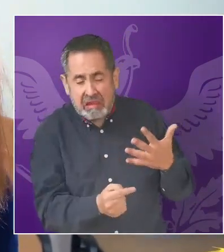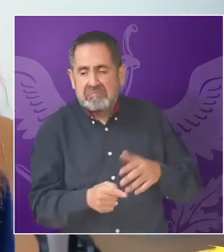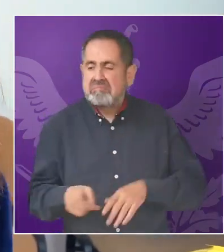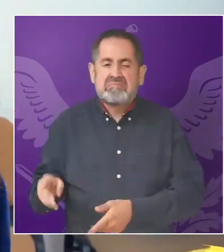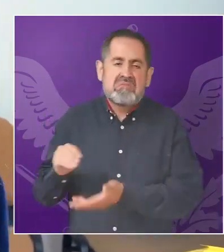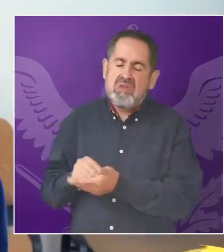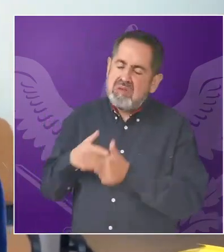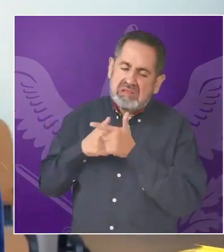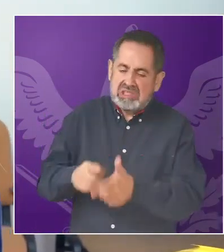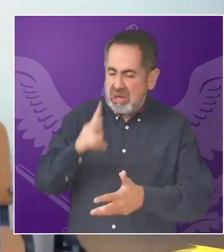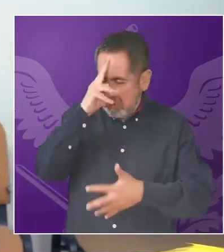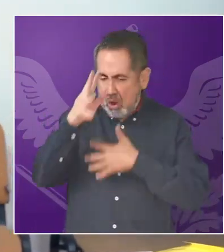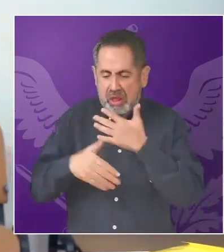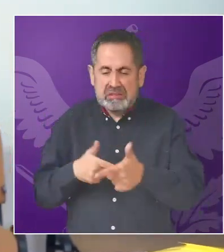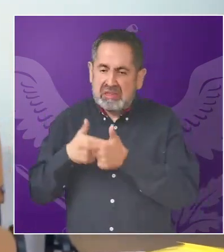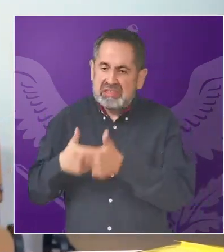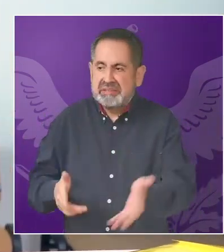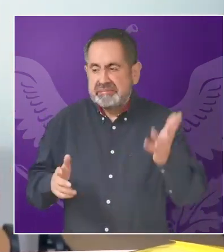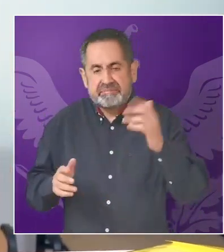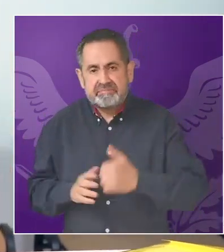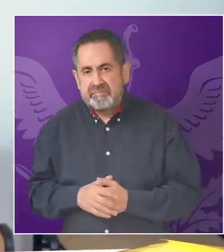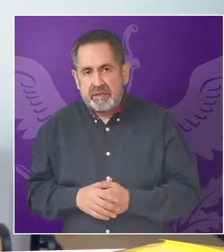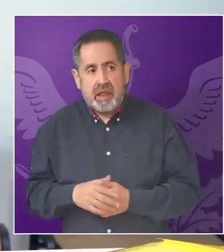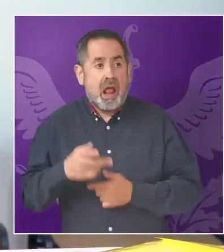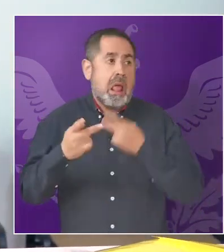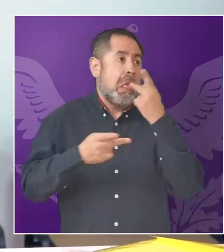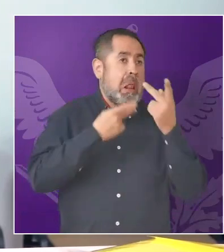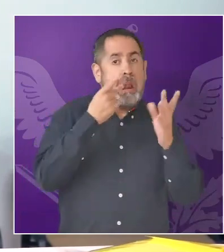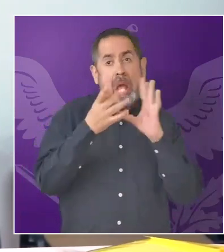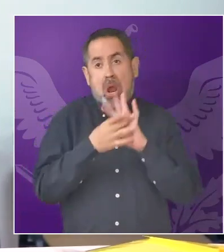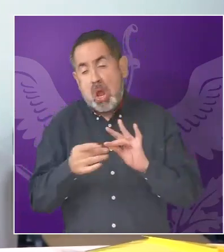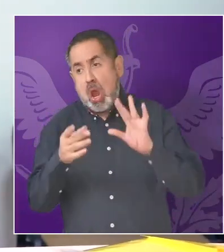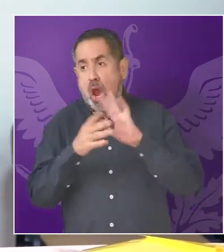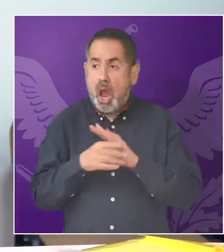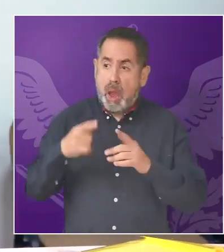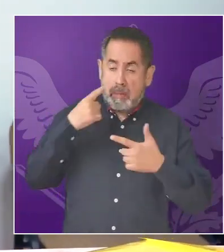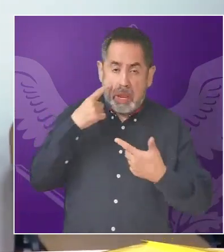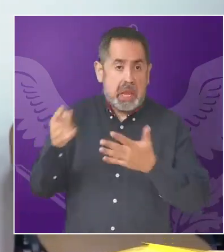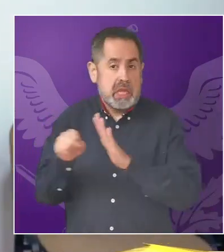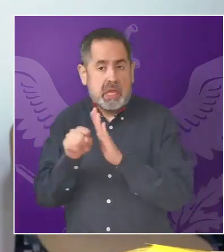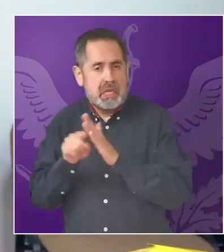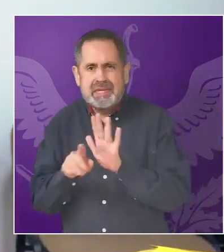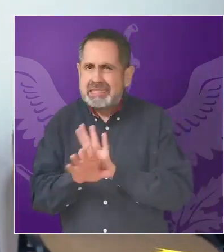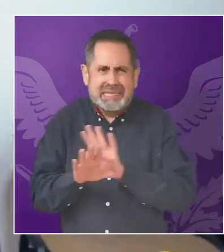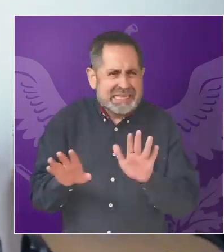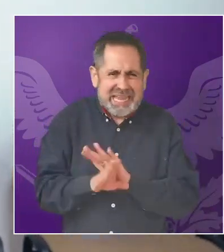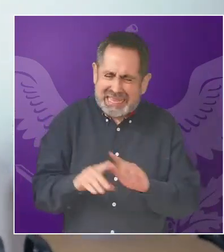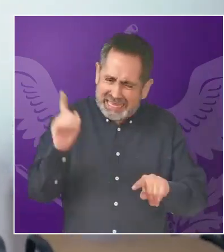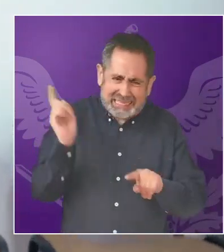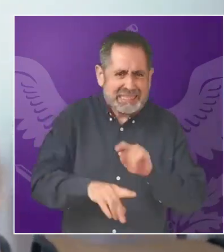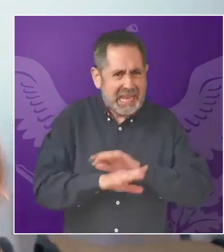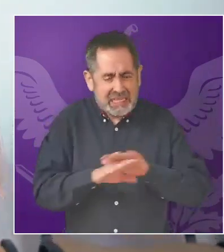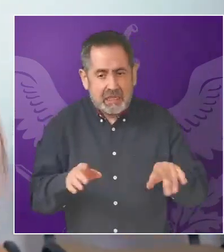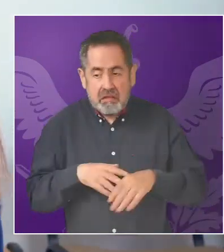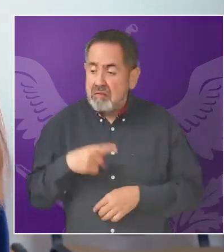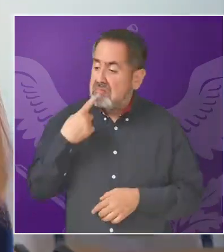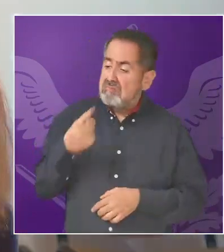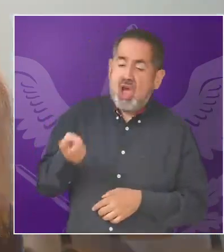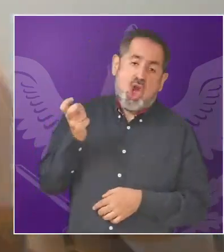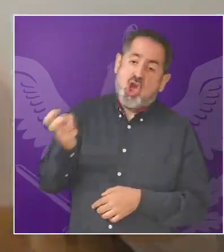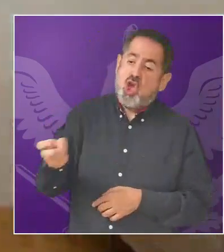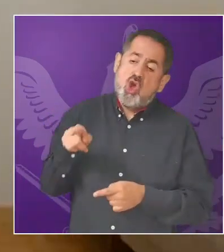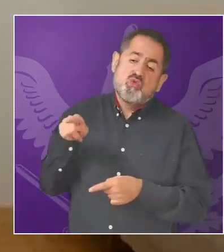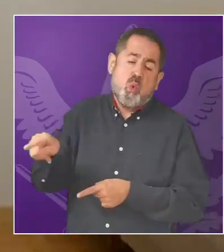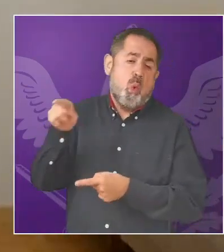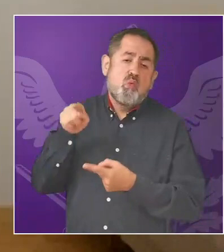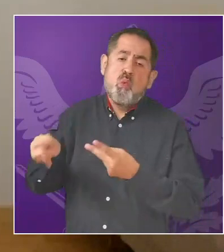defensoras, esta violencia no cesará. Tiene que desaparecer el discurso estigmatizador, el discurso que